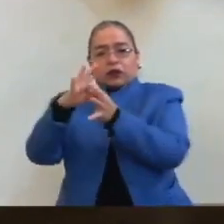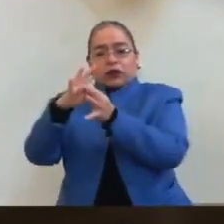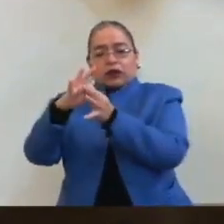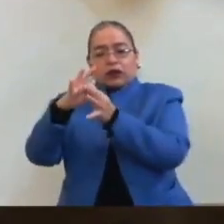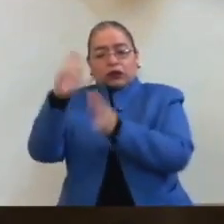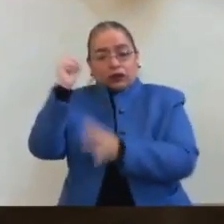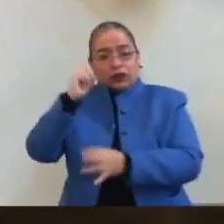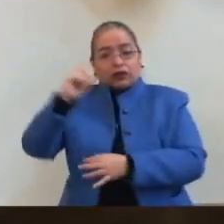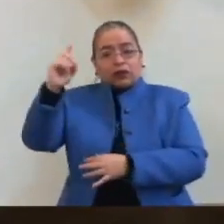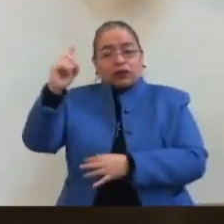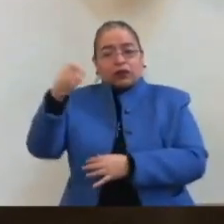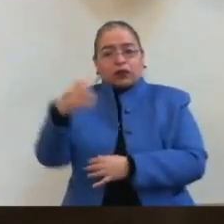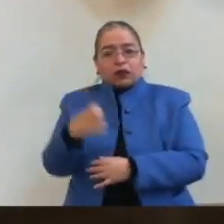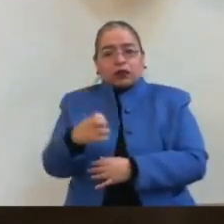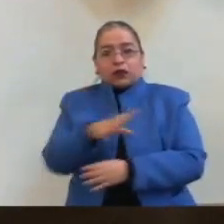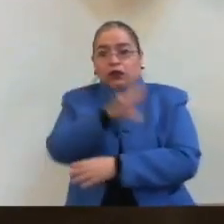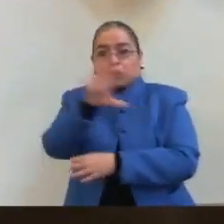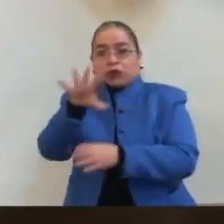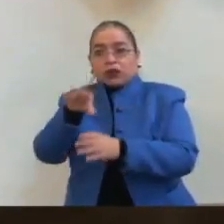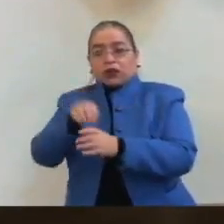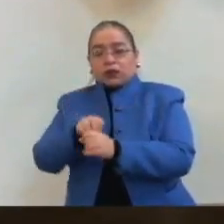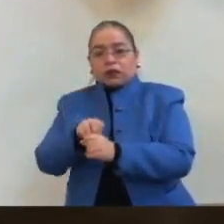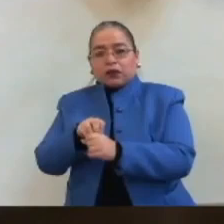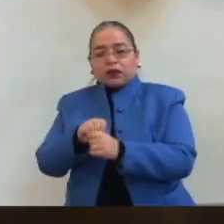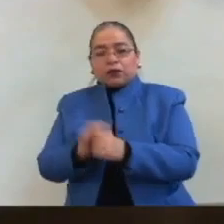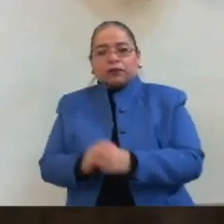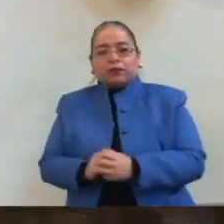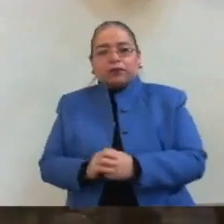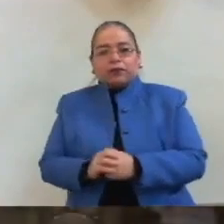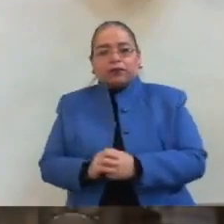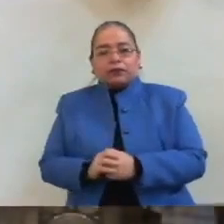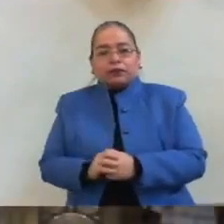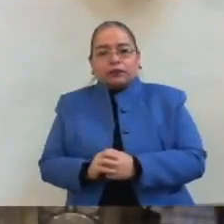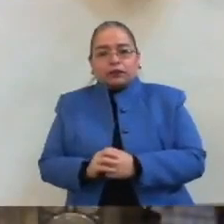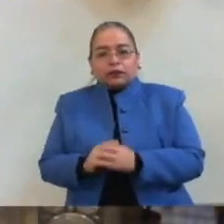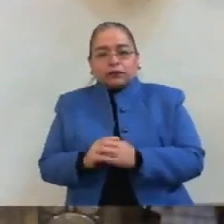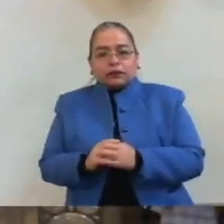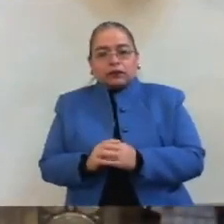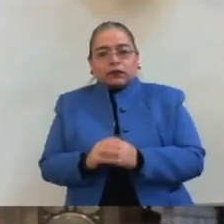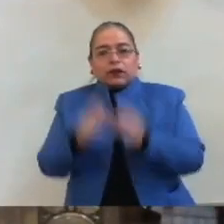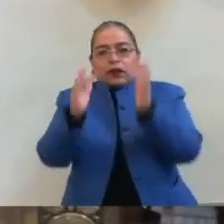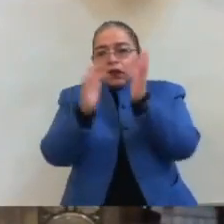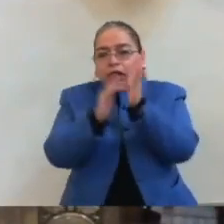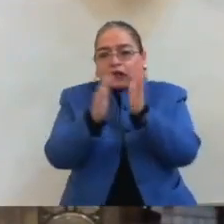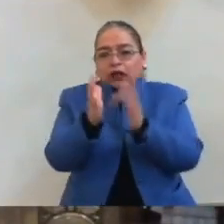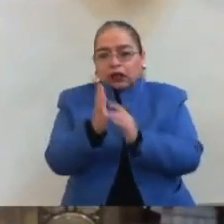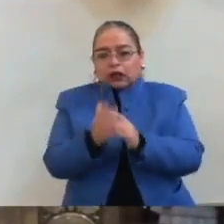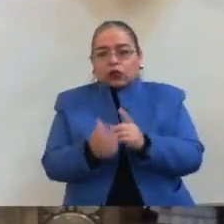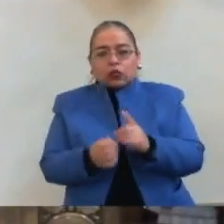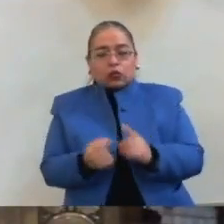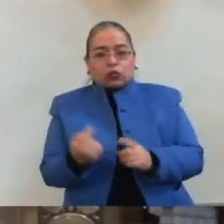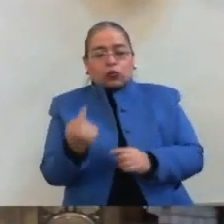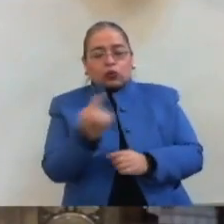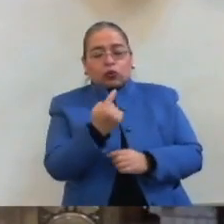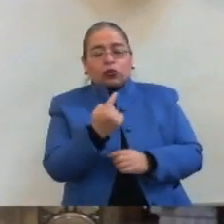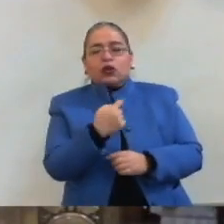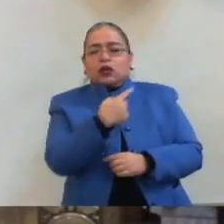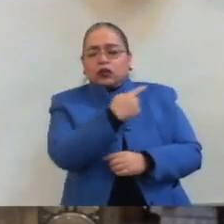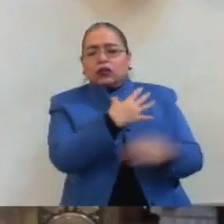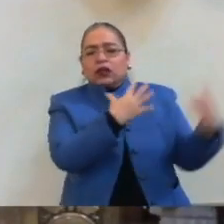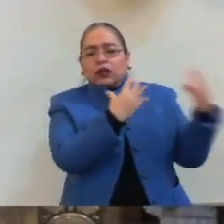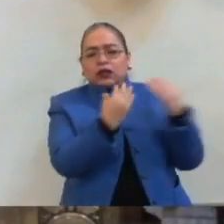pleno cristo ha hecho que el tiempo sea bello